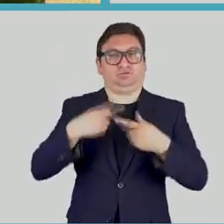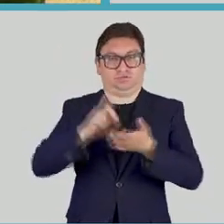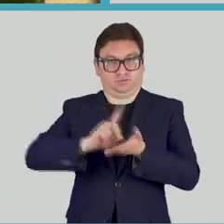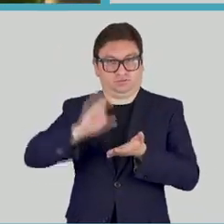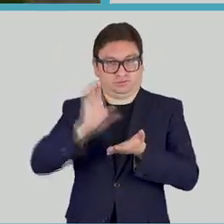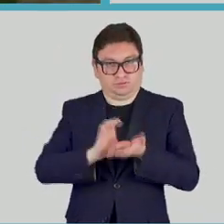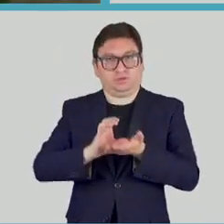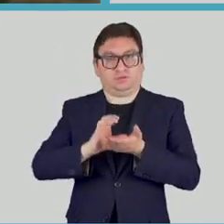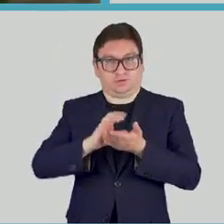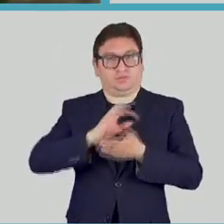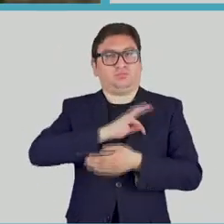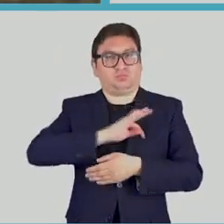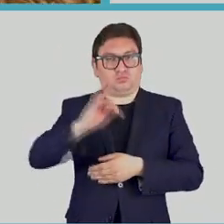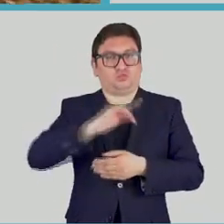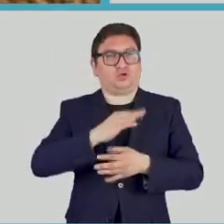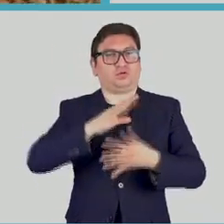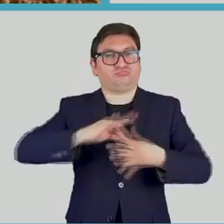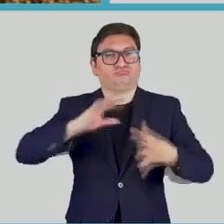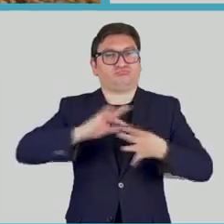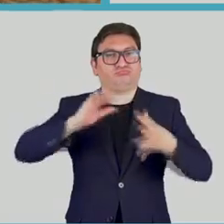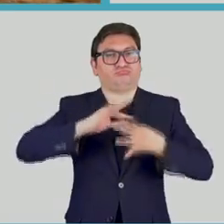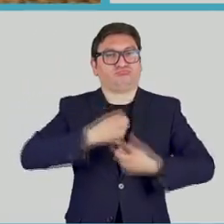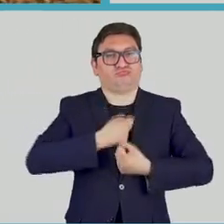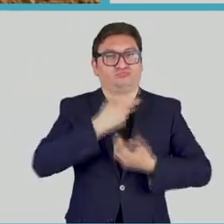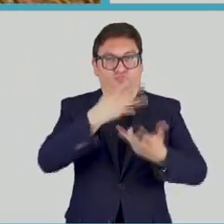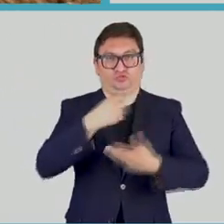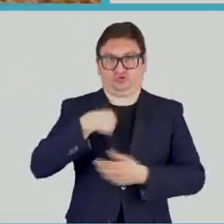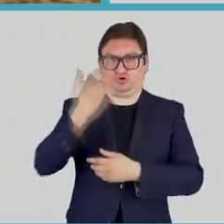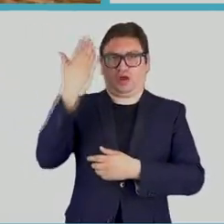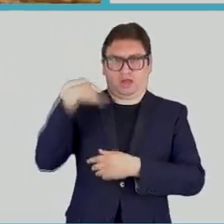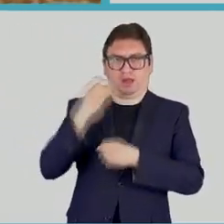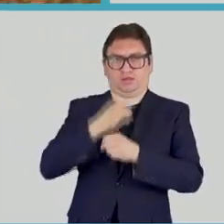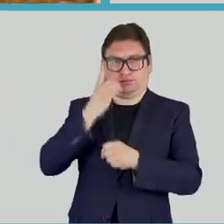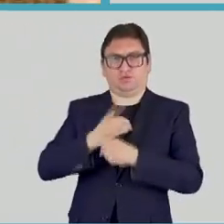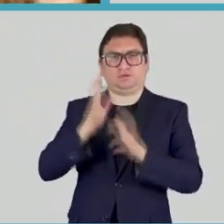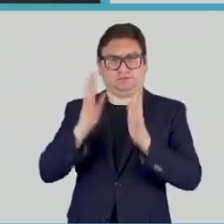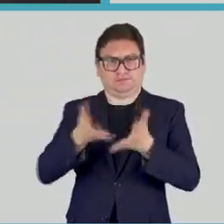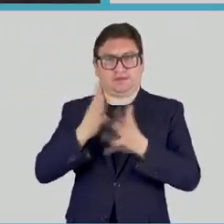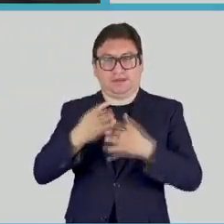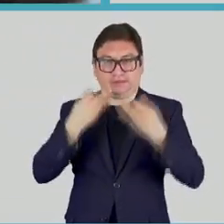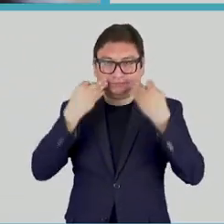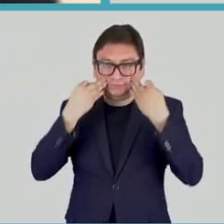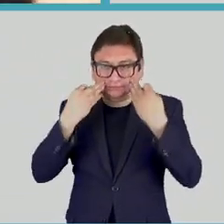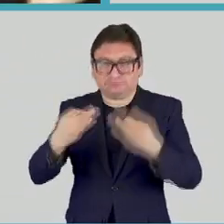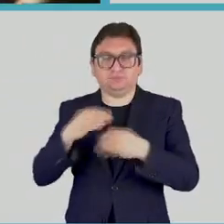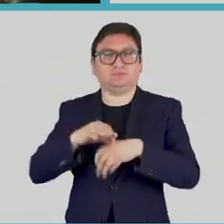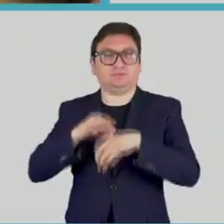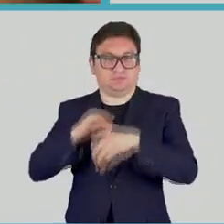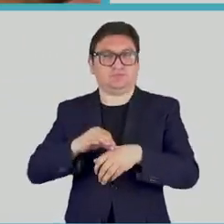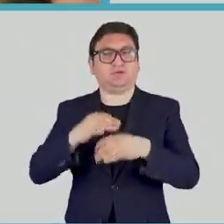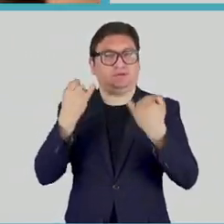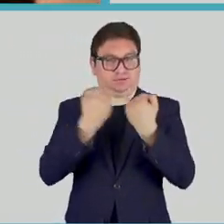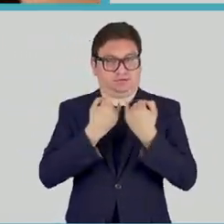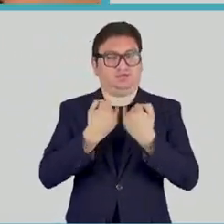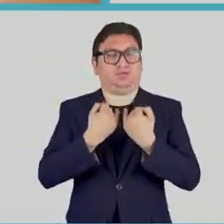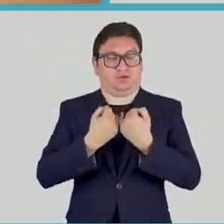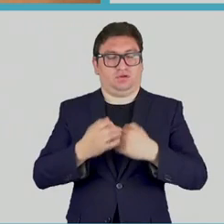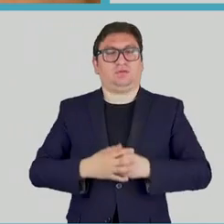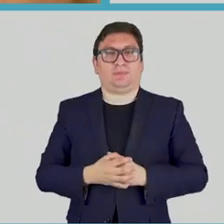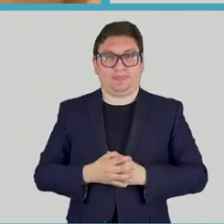personas con discapacidad hablemos y en mi caso he tenido esa oportunidad de poder ser testigo y de poder estar